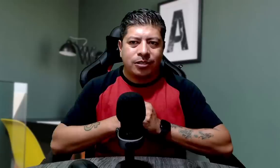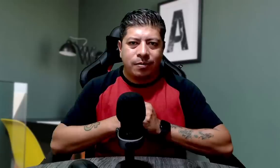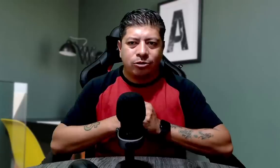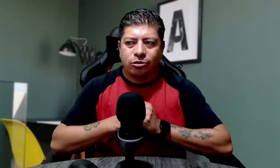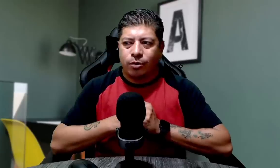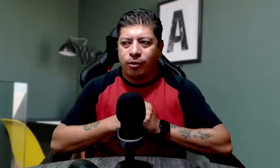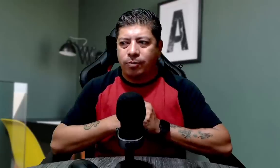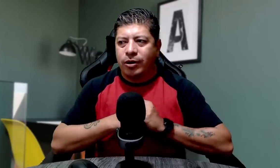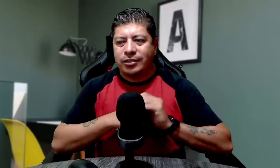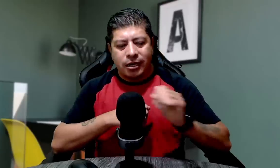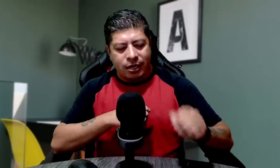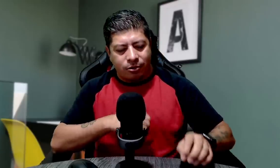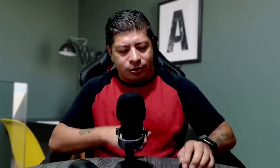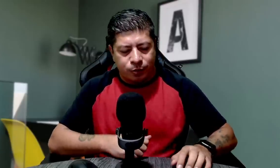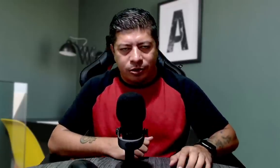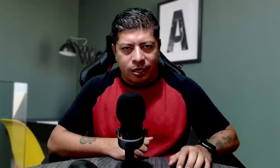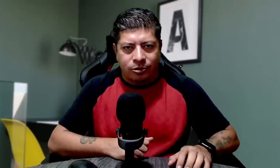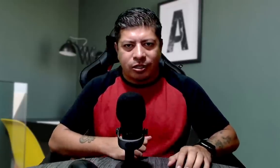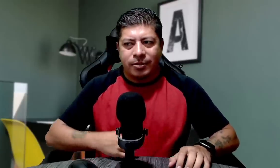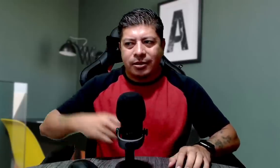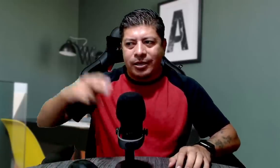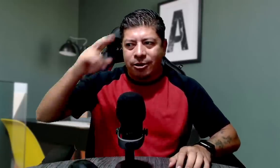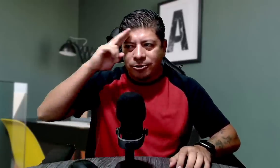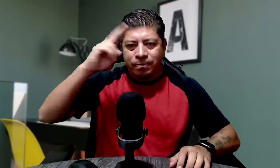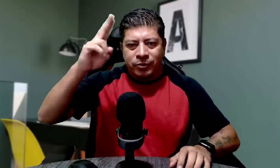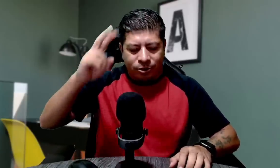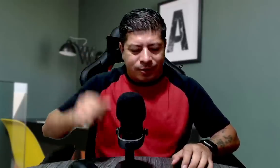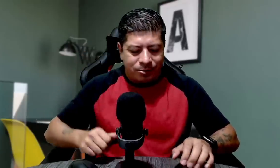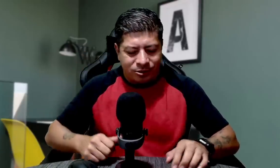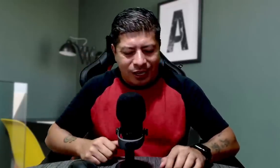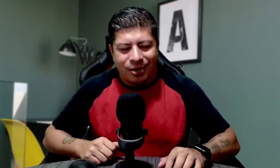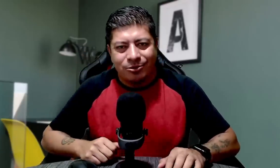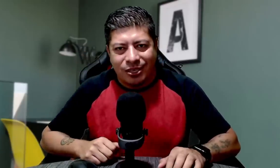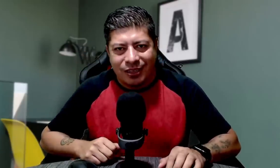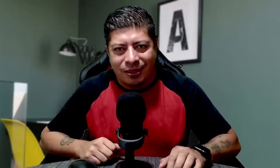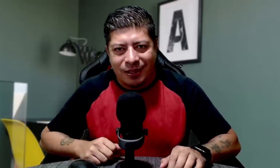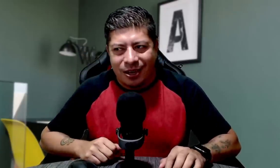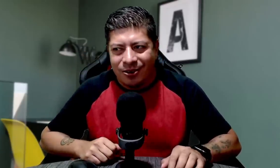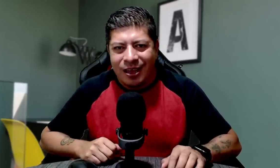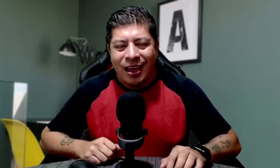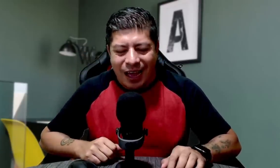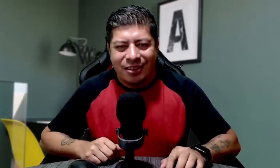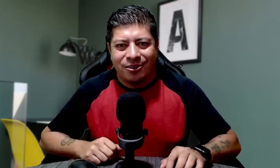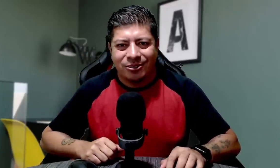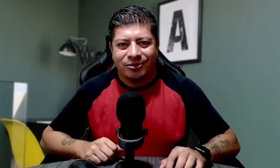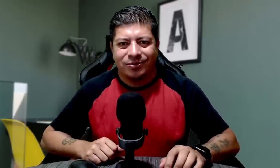más que decir que se ve mucho soy Polo Puga si el creador no dispone otra cosa nada más caballeros nos vemos en un siguiente vídeo adiós